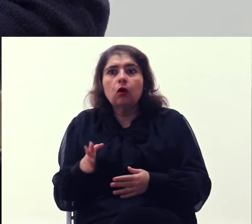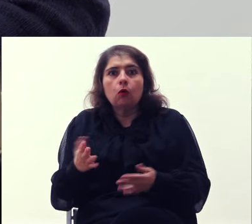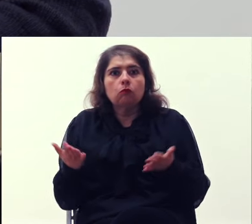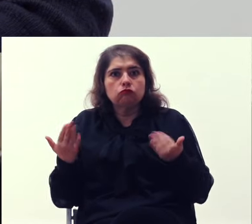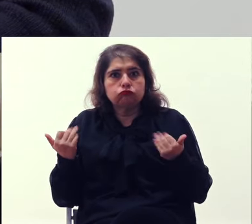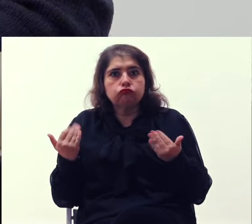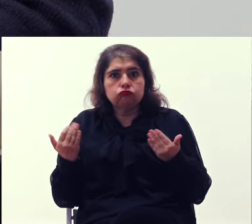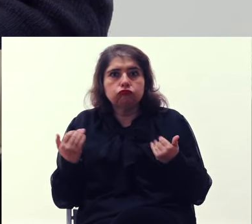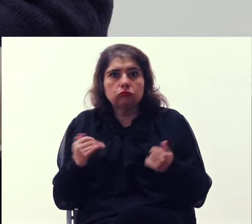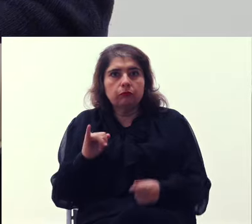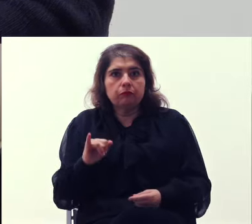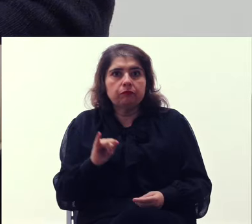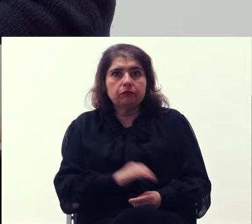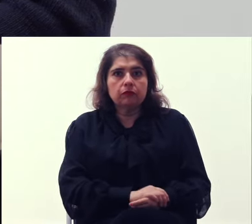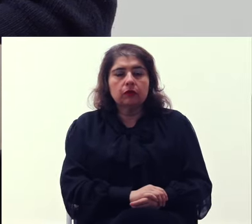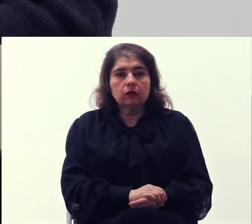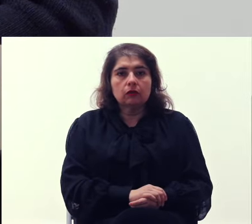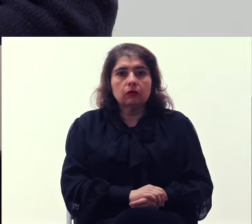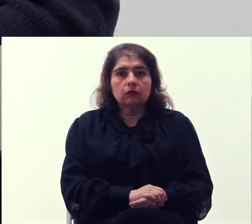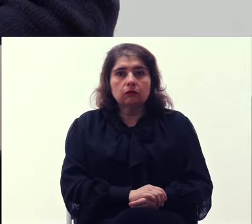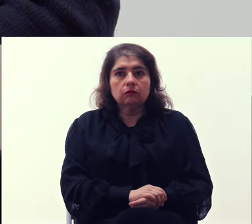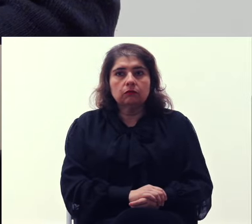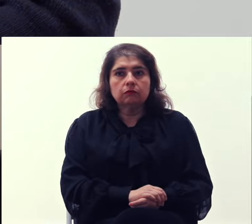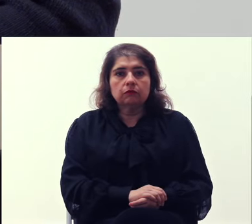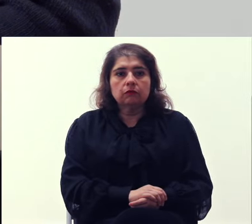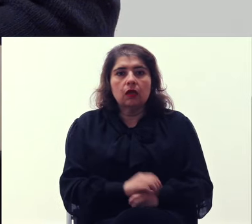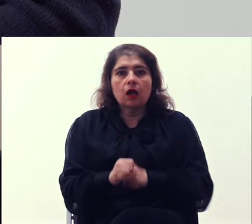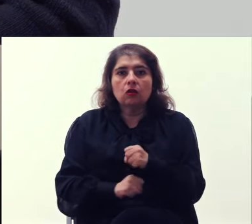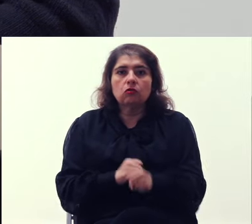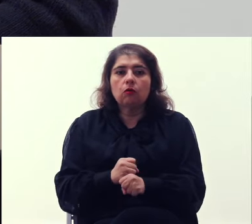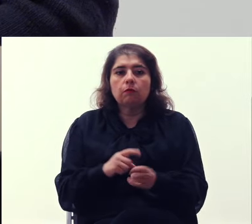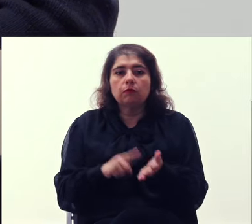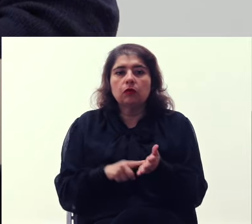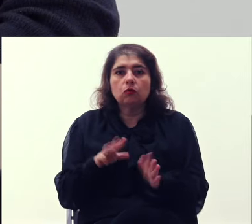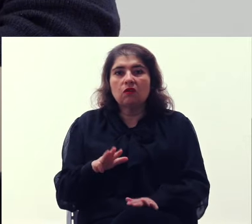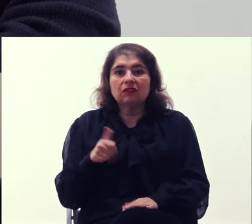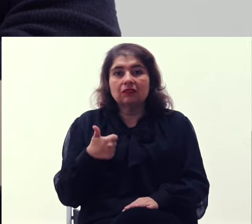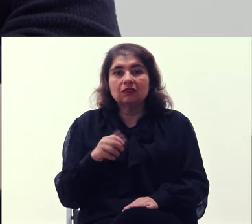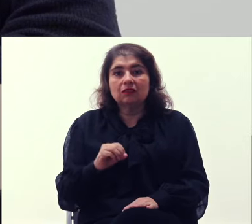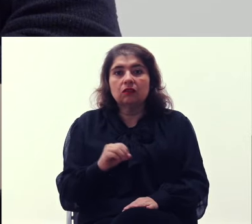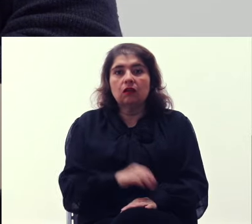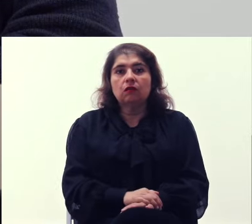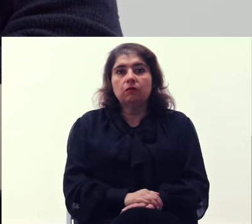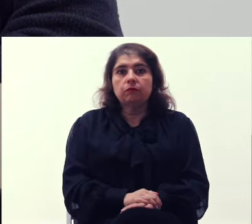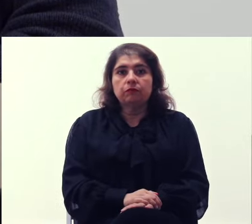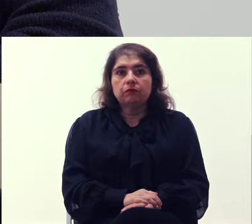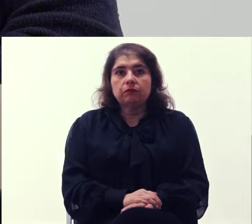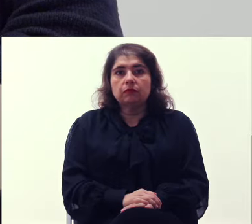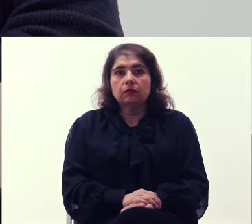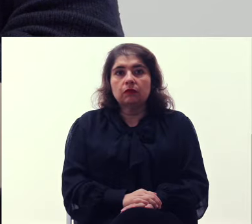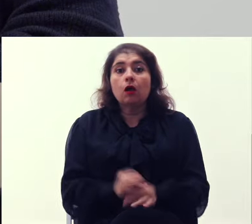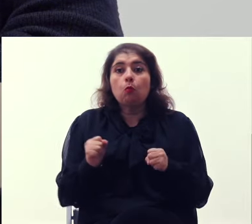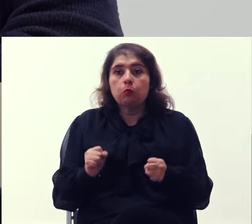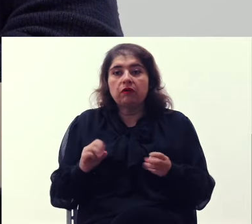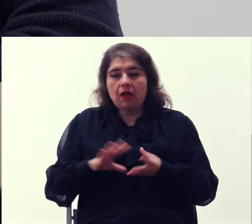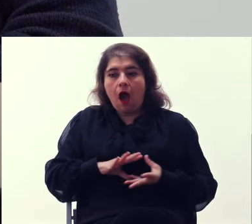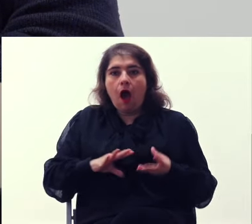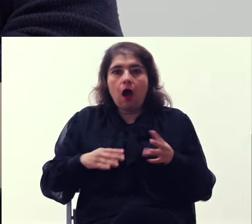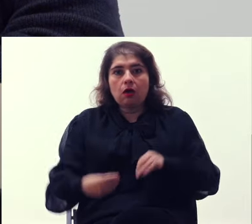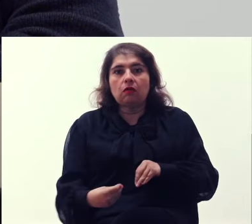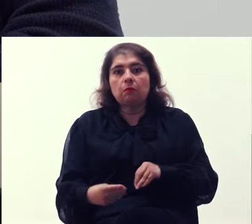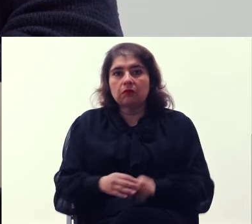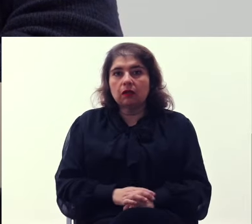que era lo que estaba demandándose, digamos, también en este sentido como epocal de los años 60, de